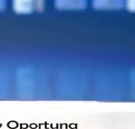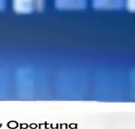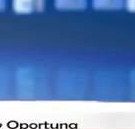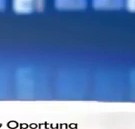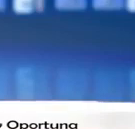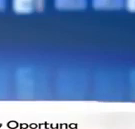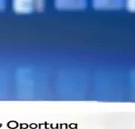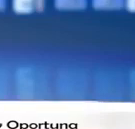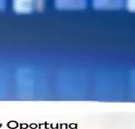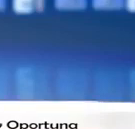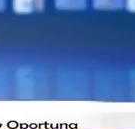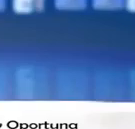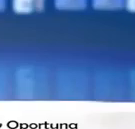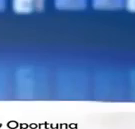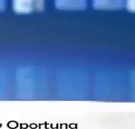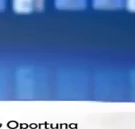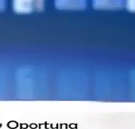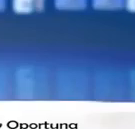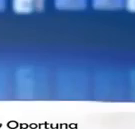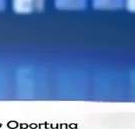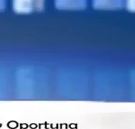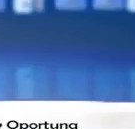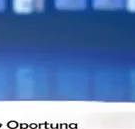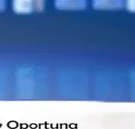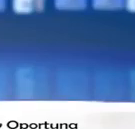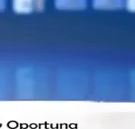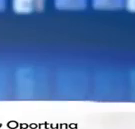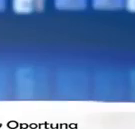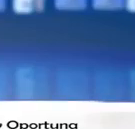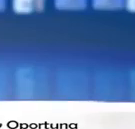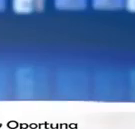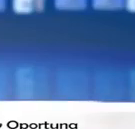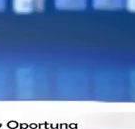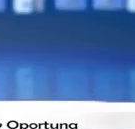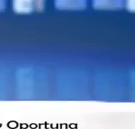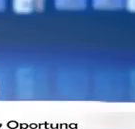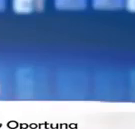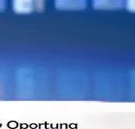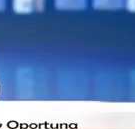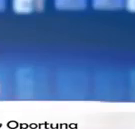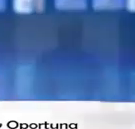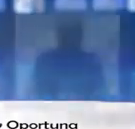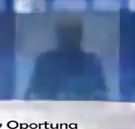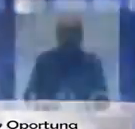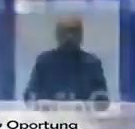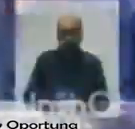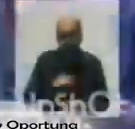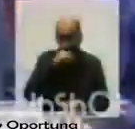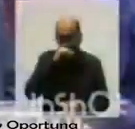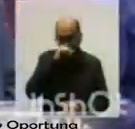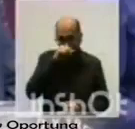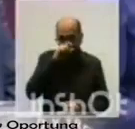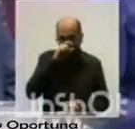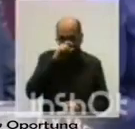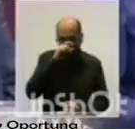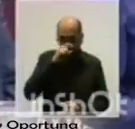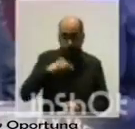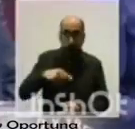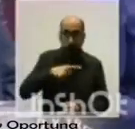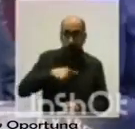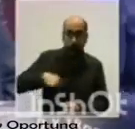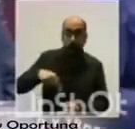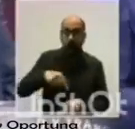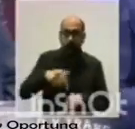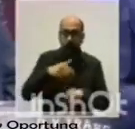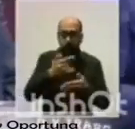también hizo su pronunciamiento, donde dice que va a la baja los homicidios dolosos. Seguimos fuera del top 10 de